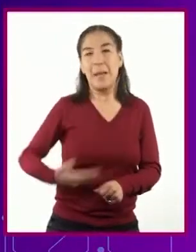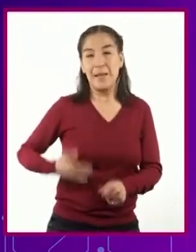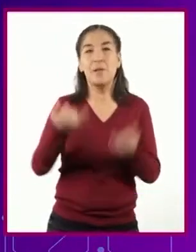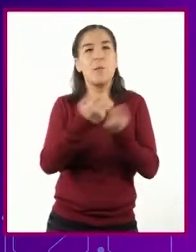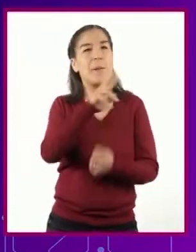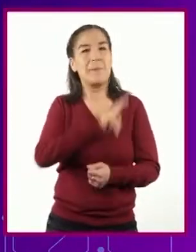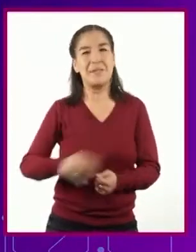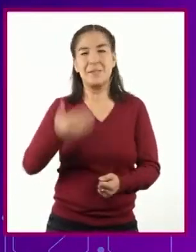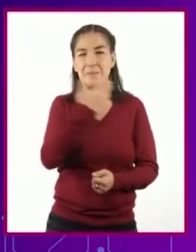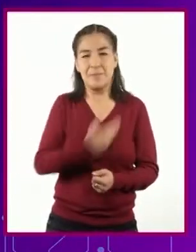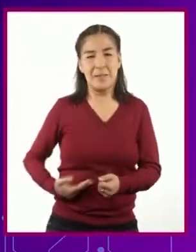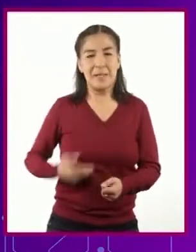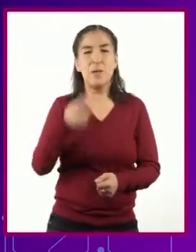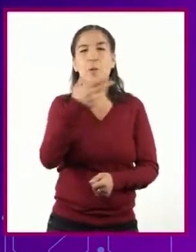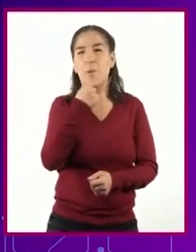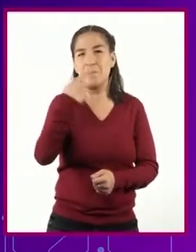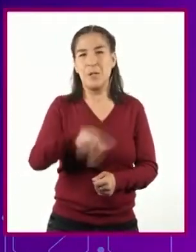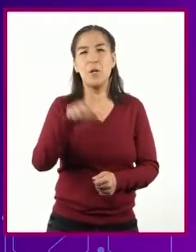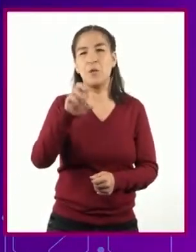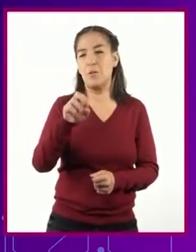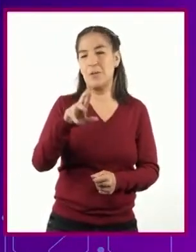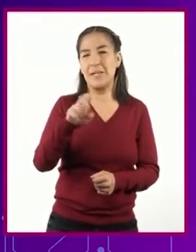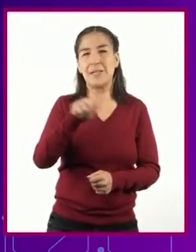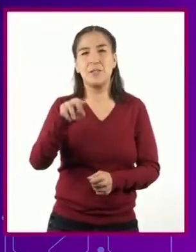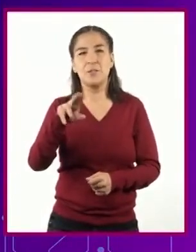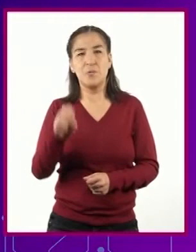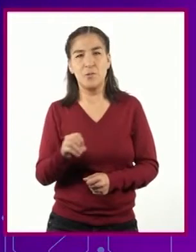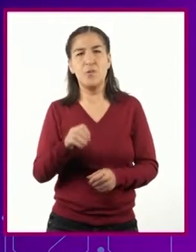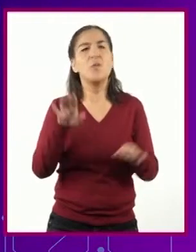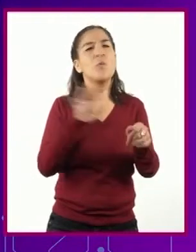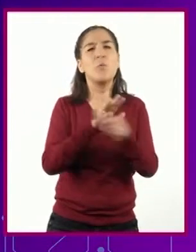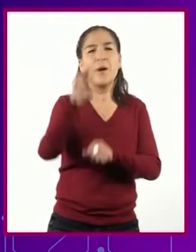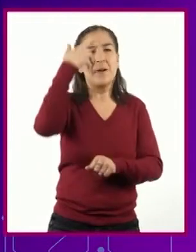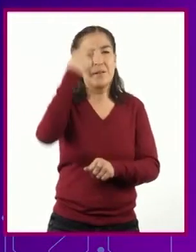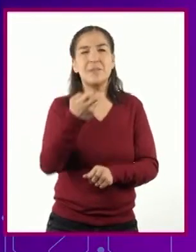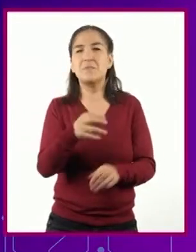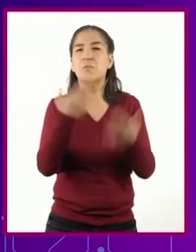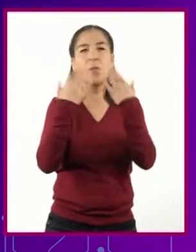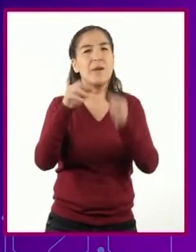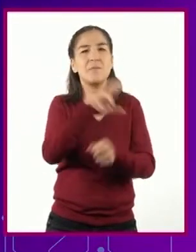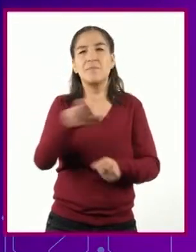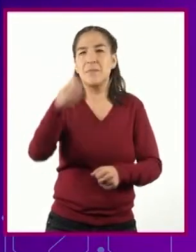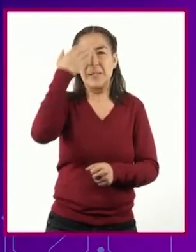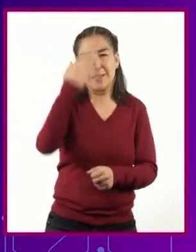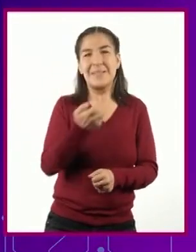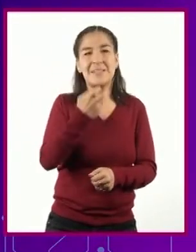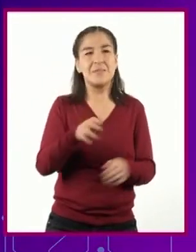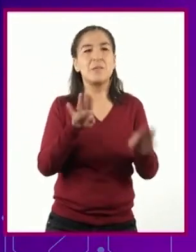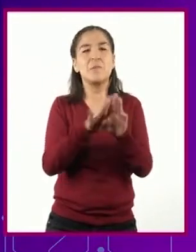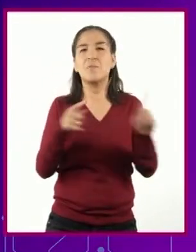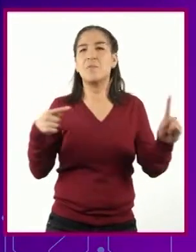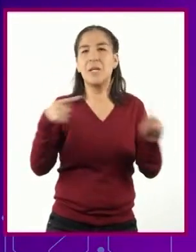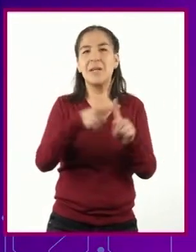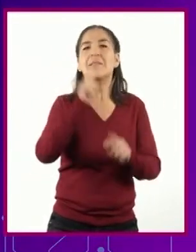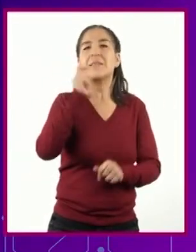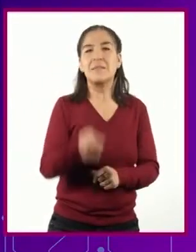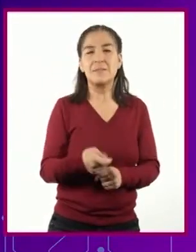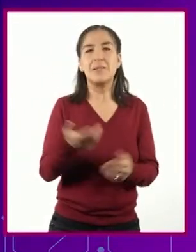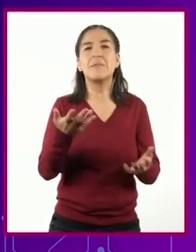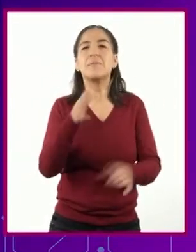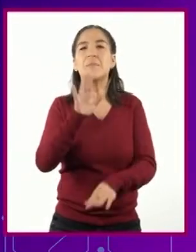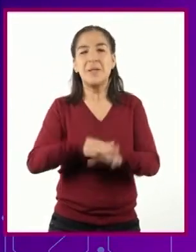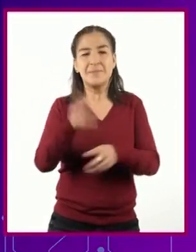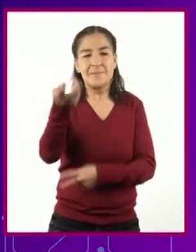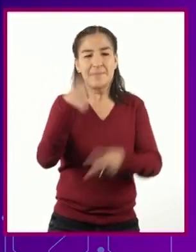mexicano Lorenzo de Zavala. Existieron otros factores que, aunque no se reconocieron, influyeron de manera determinante, como la existencia